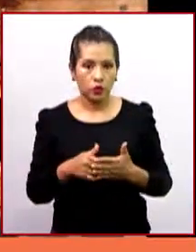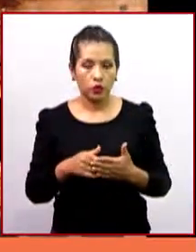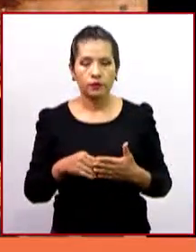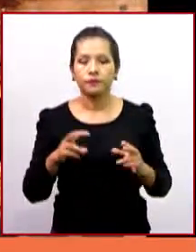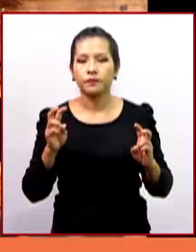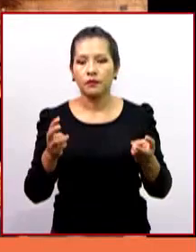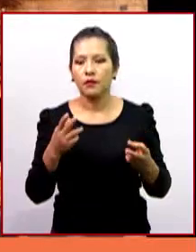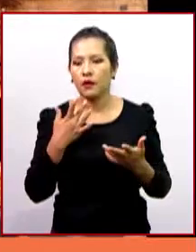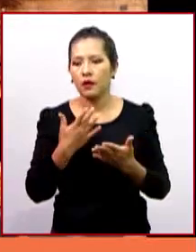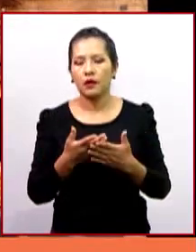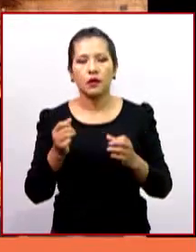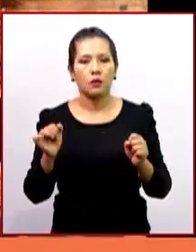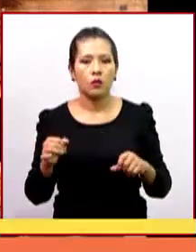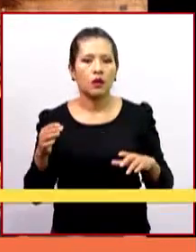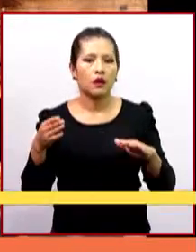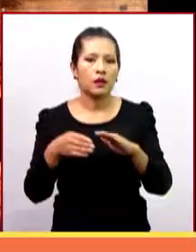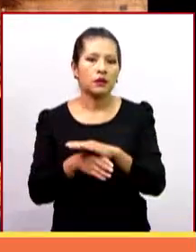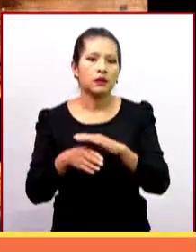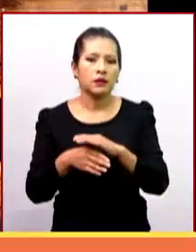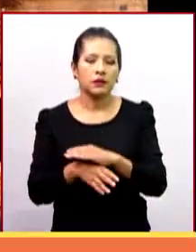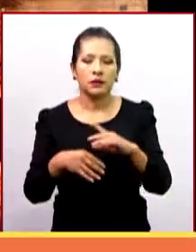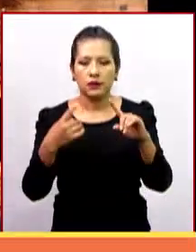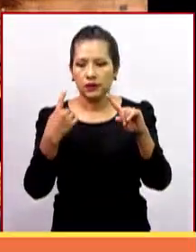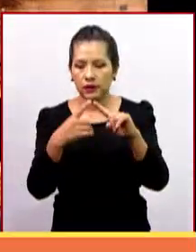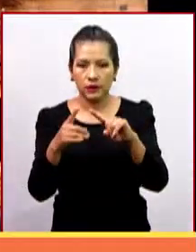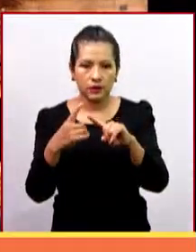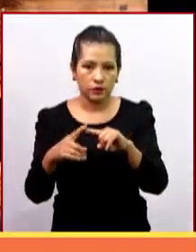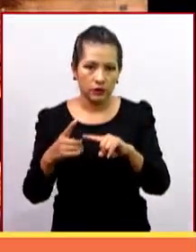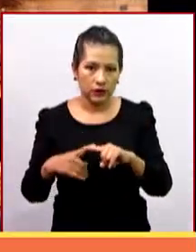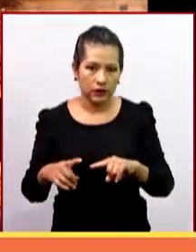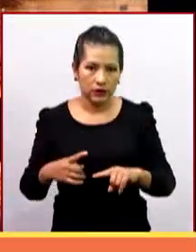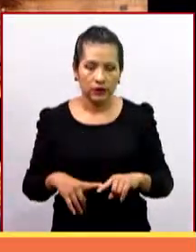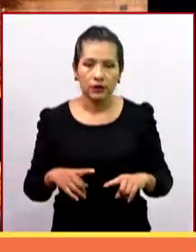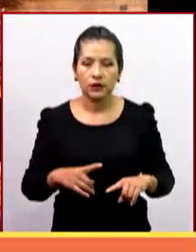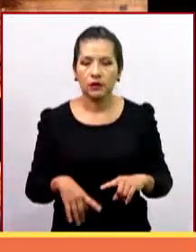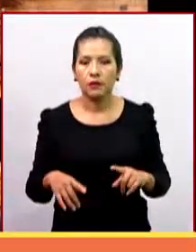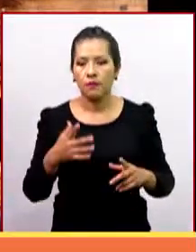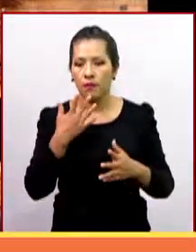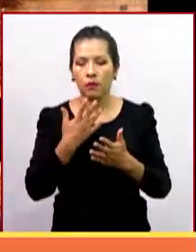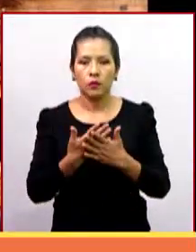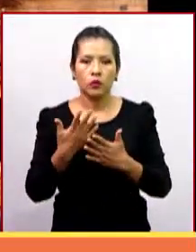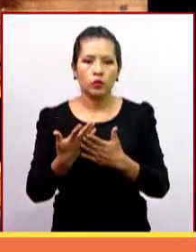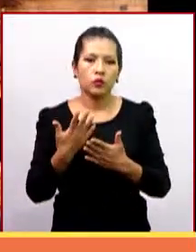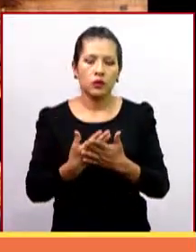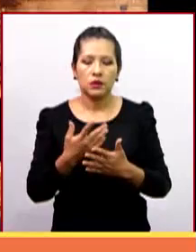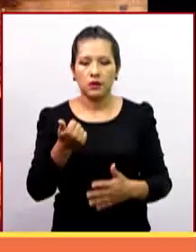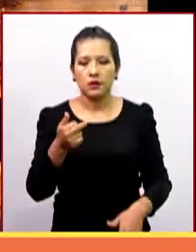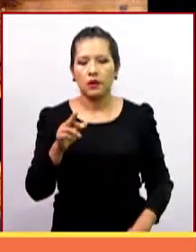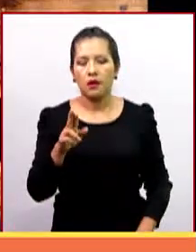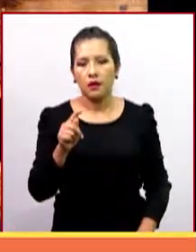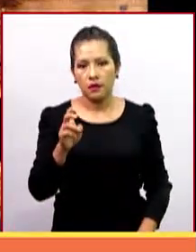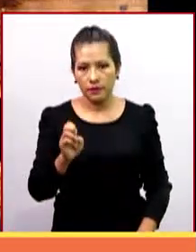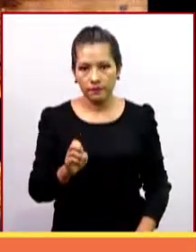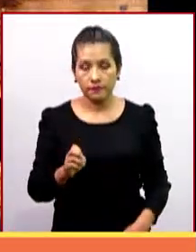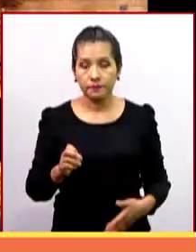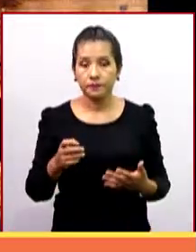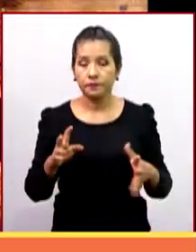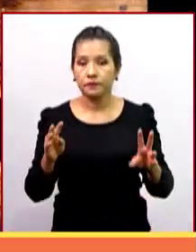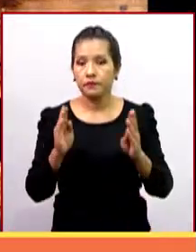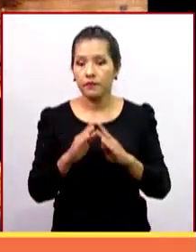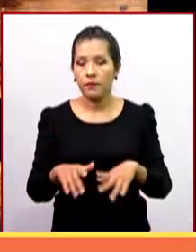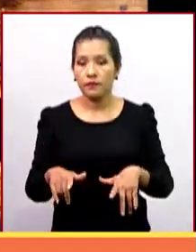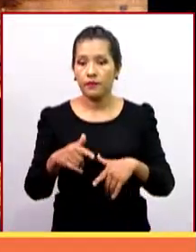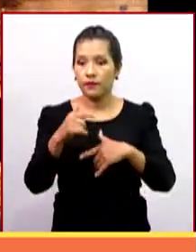acceder a diversidad de propuestas artísticas, ¿no? Como no hay un